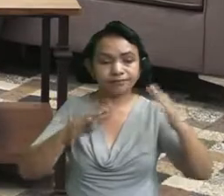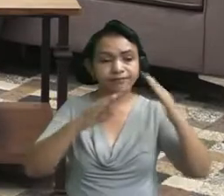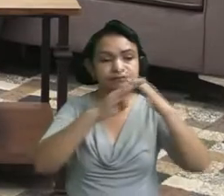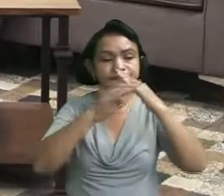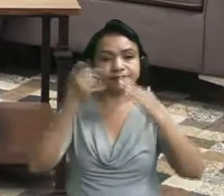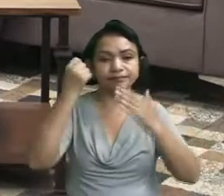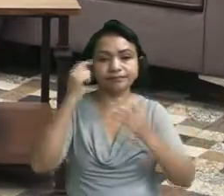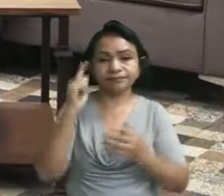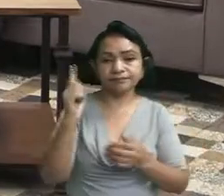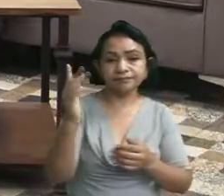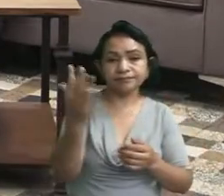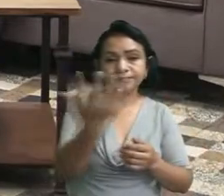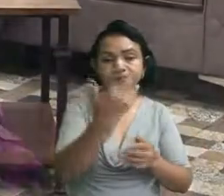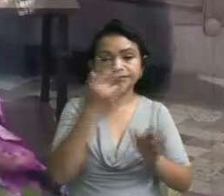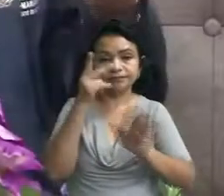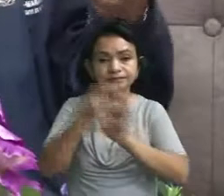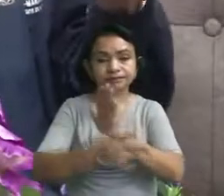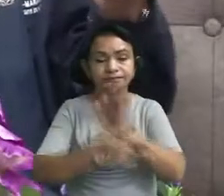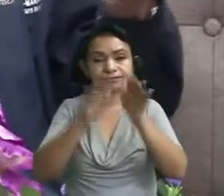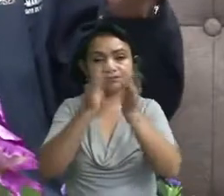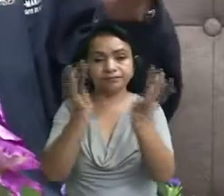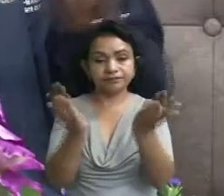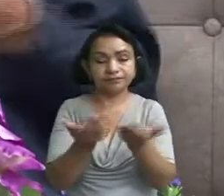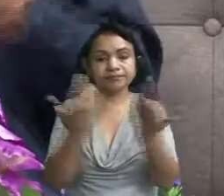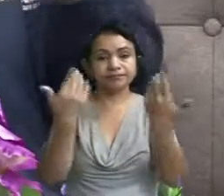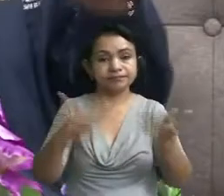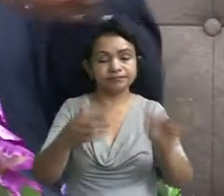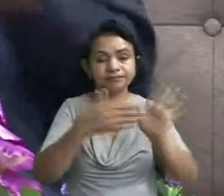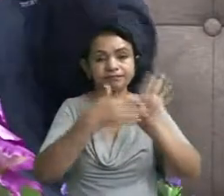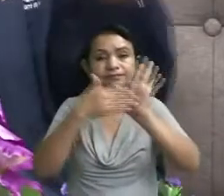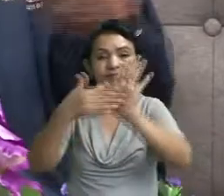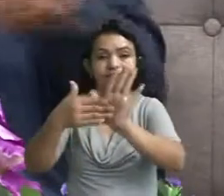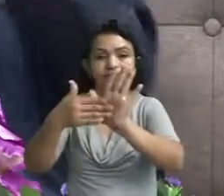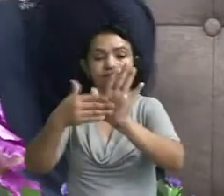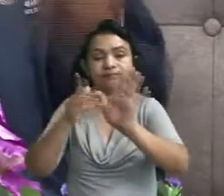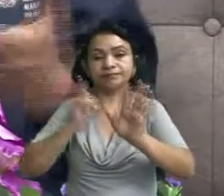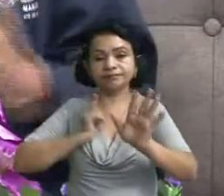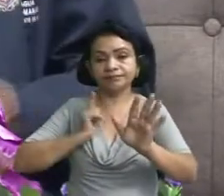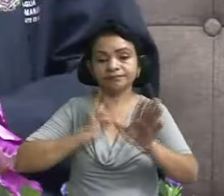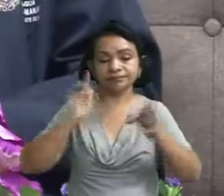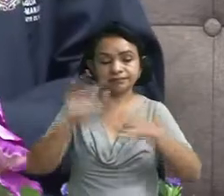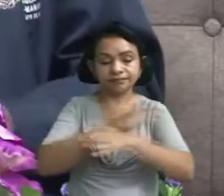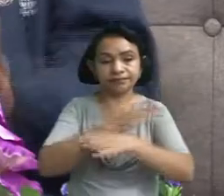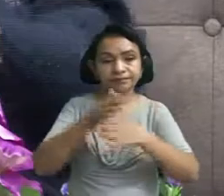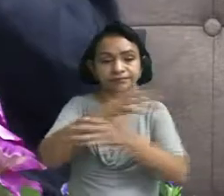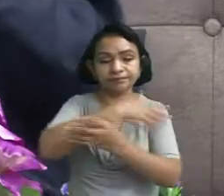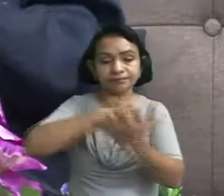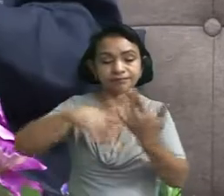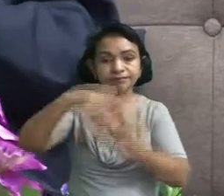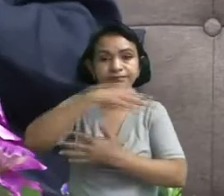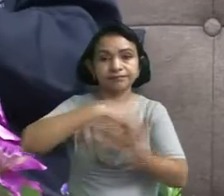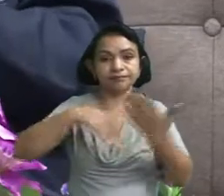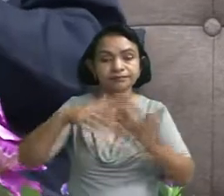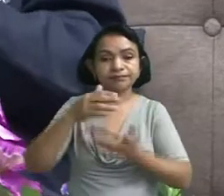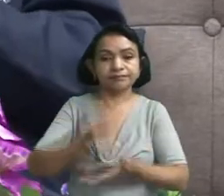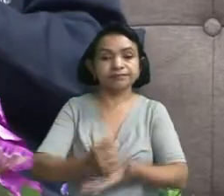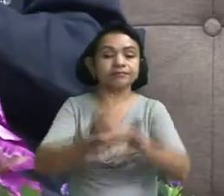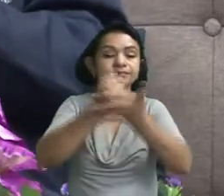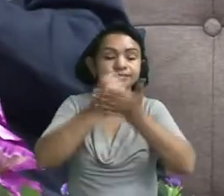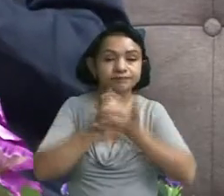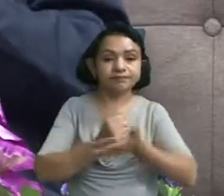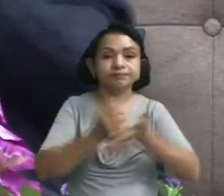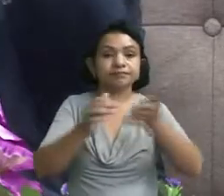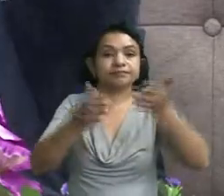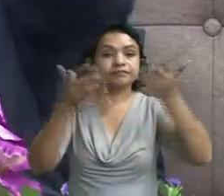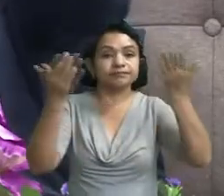pues, con todas las naciones del mundo. Y precisamente lo hemos demostrado, pues. O sea, tenemos diversas relaciones. Esas relaciones nos han ayudado